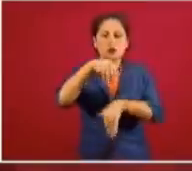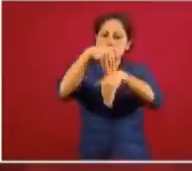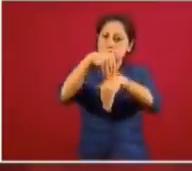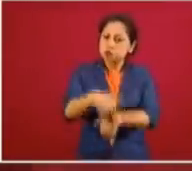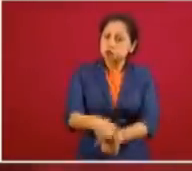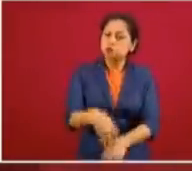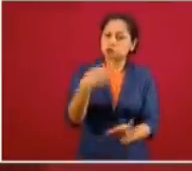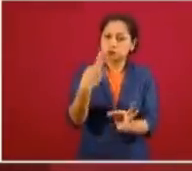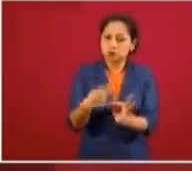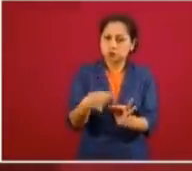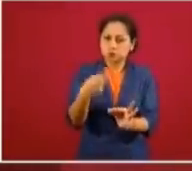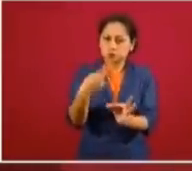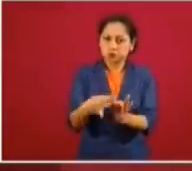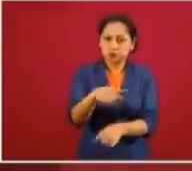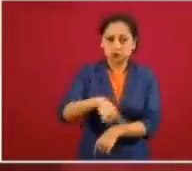durante